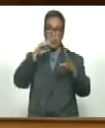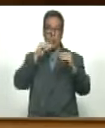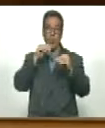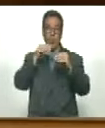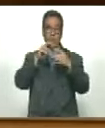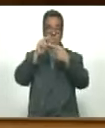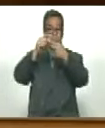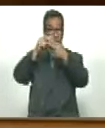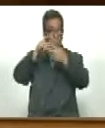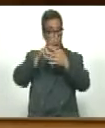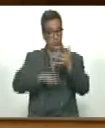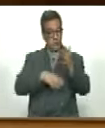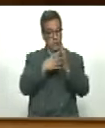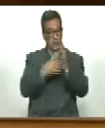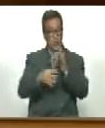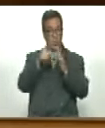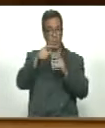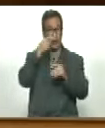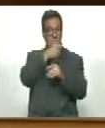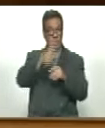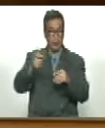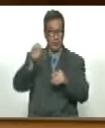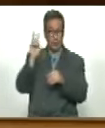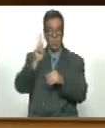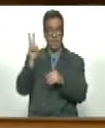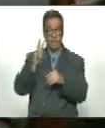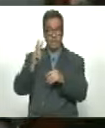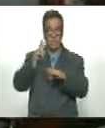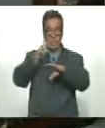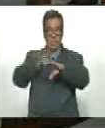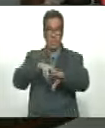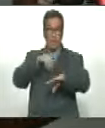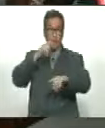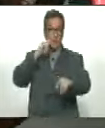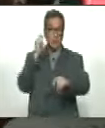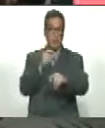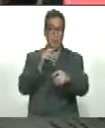sus matemáticas a través del pueblo de Venezuela, que derrotó